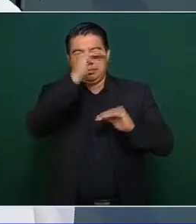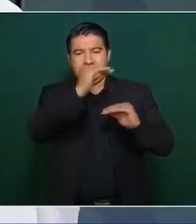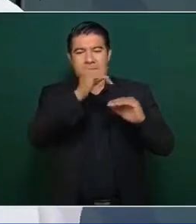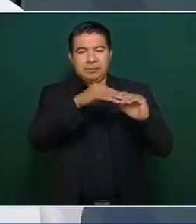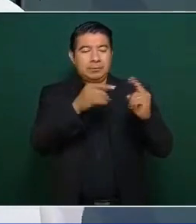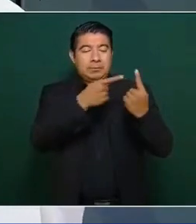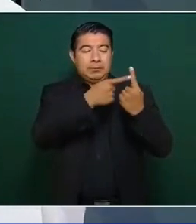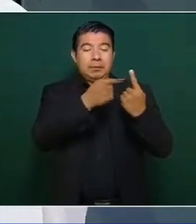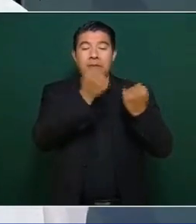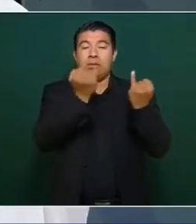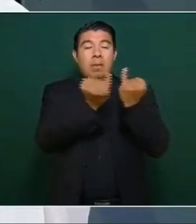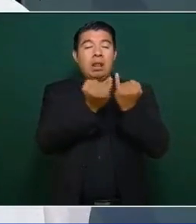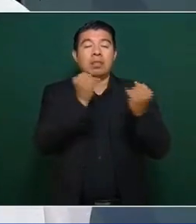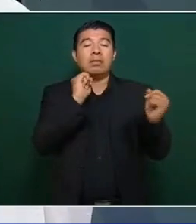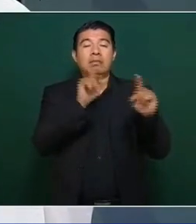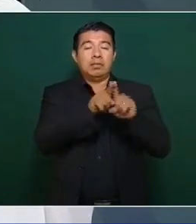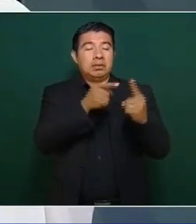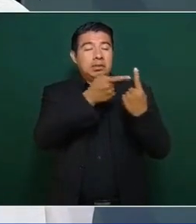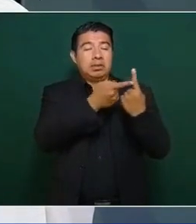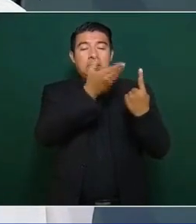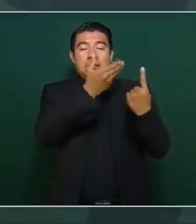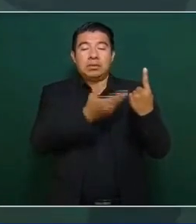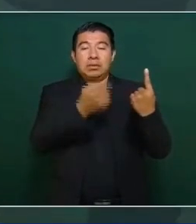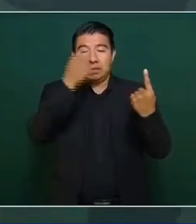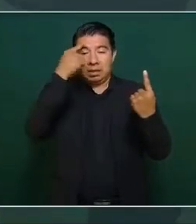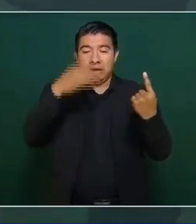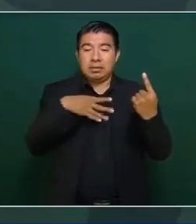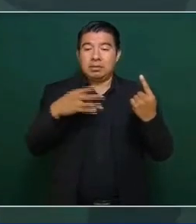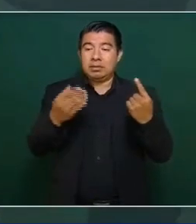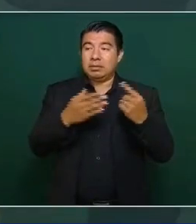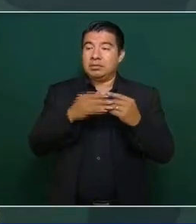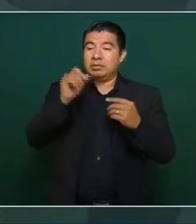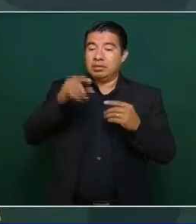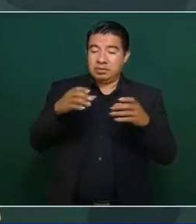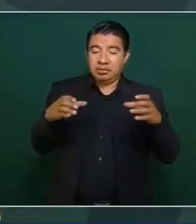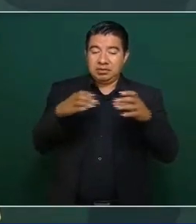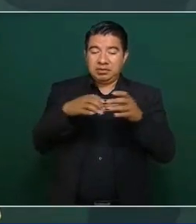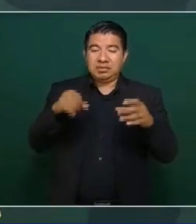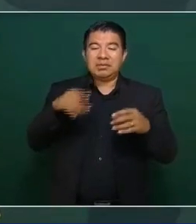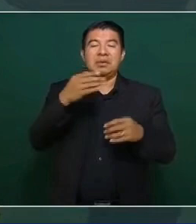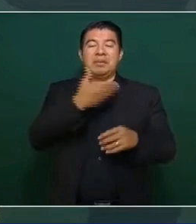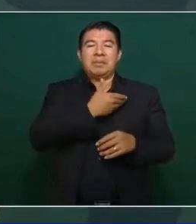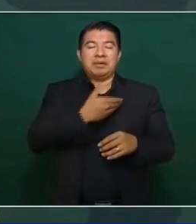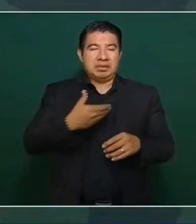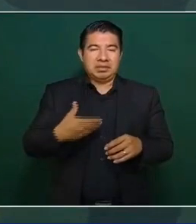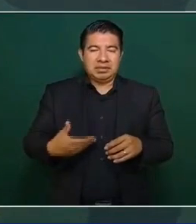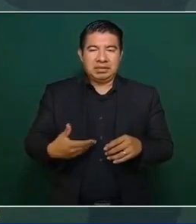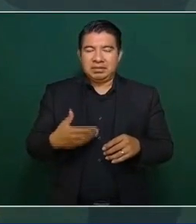y al mismo tiempo el presidente del partido del Estado.